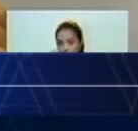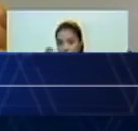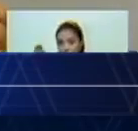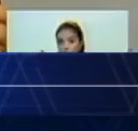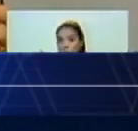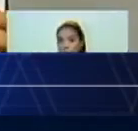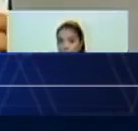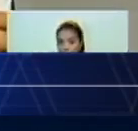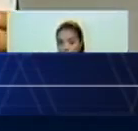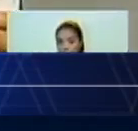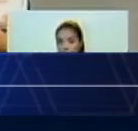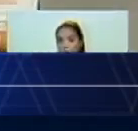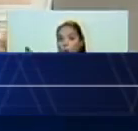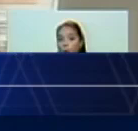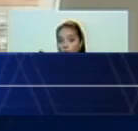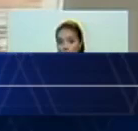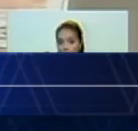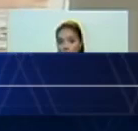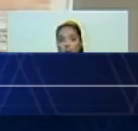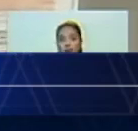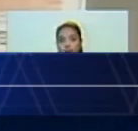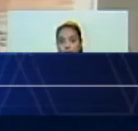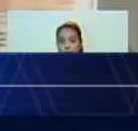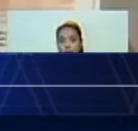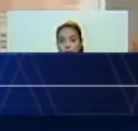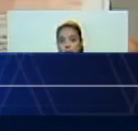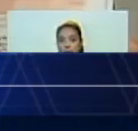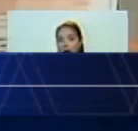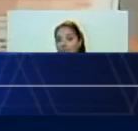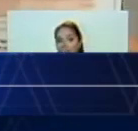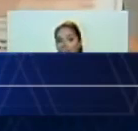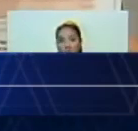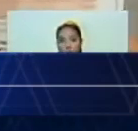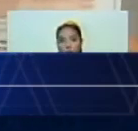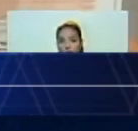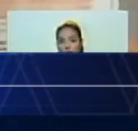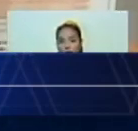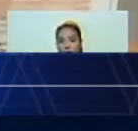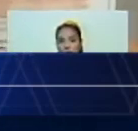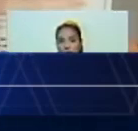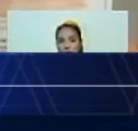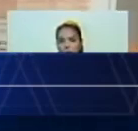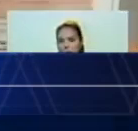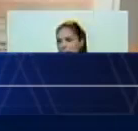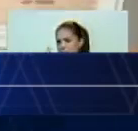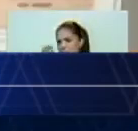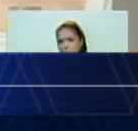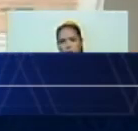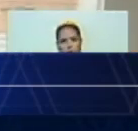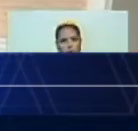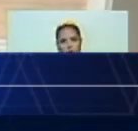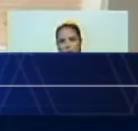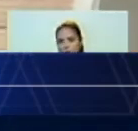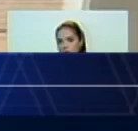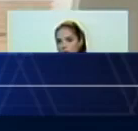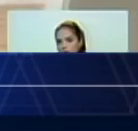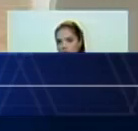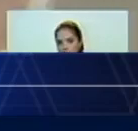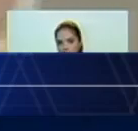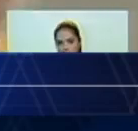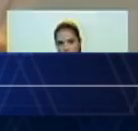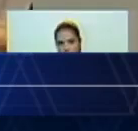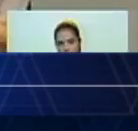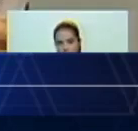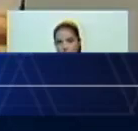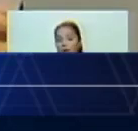prueba original de la apertura de una cuenta en miles y millones de dólares